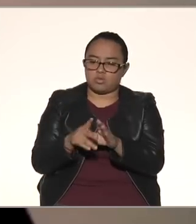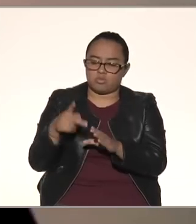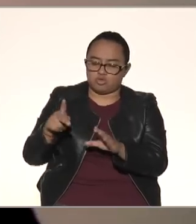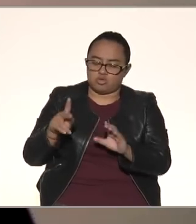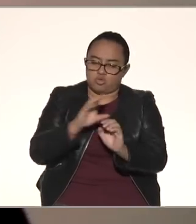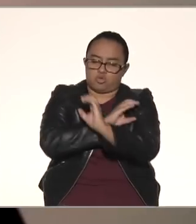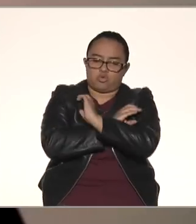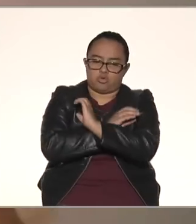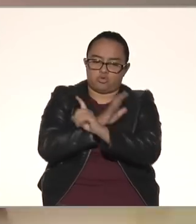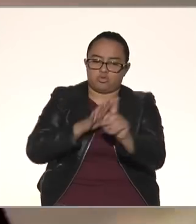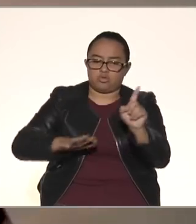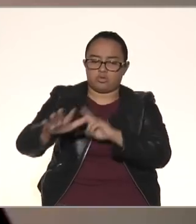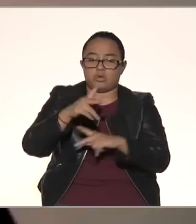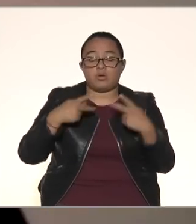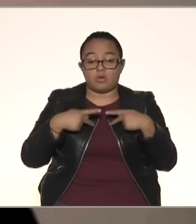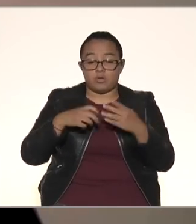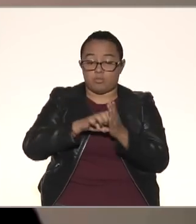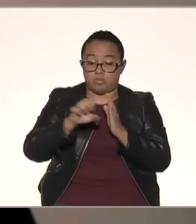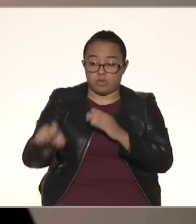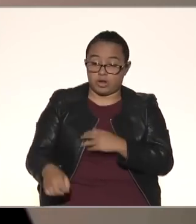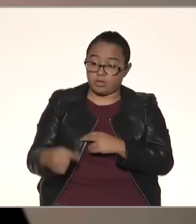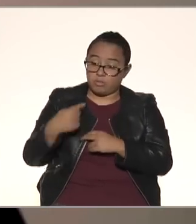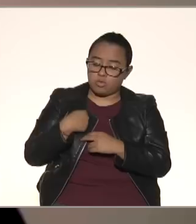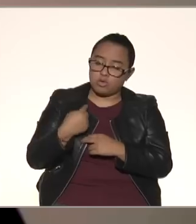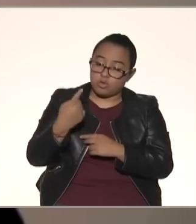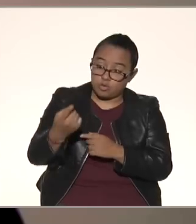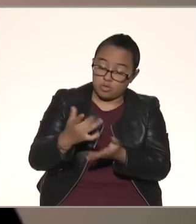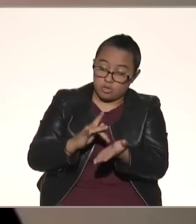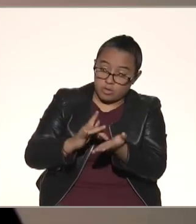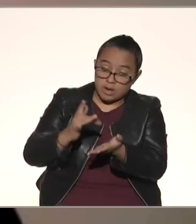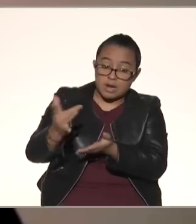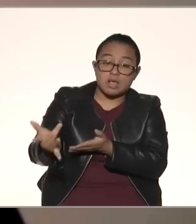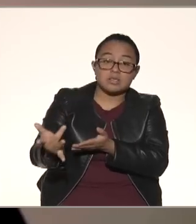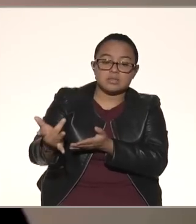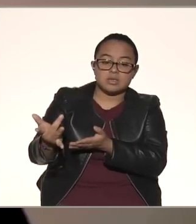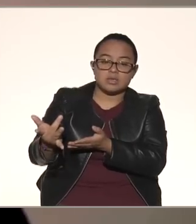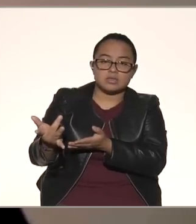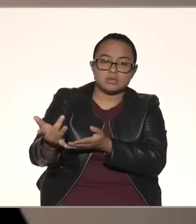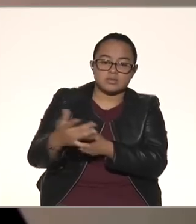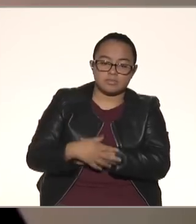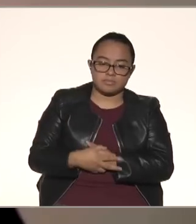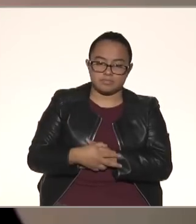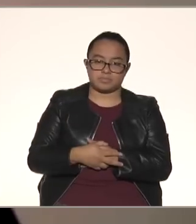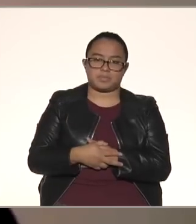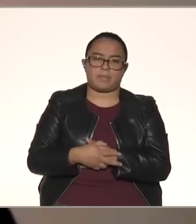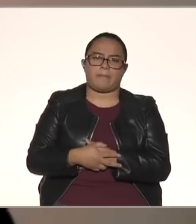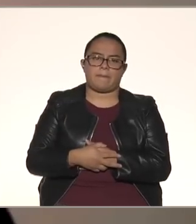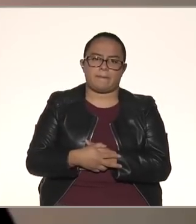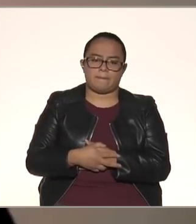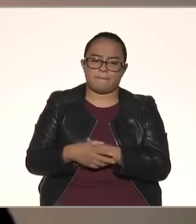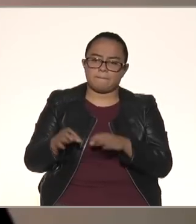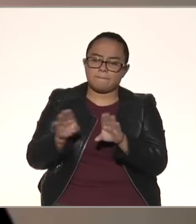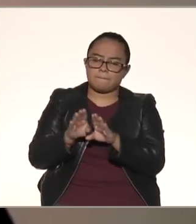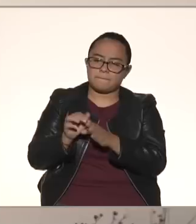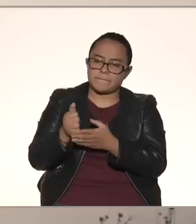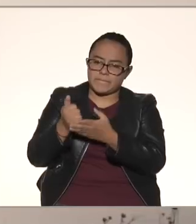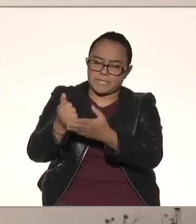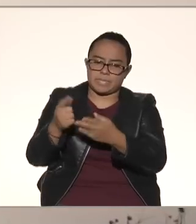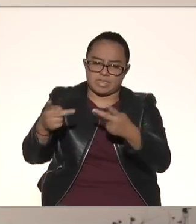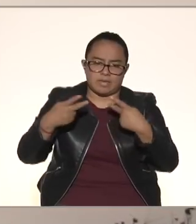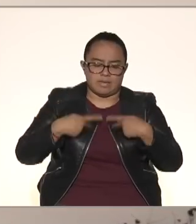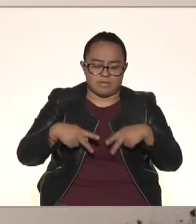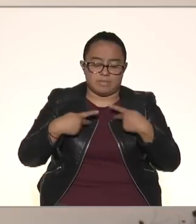O dar las gracias es más acallar una voz moral que hacerle un favor al otro que recibe las gracias.